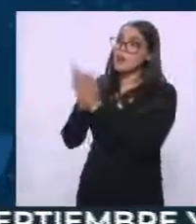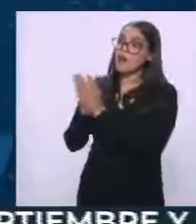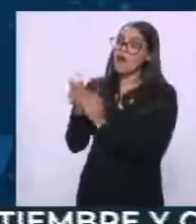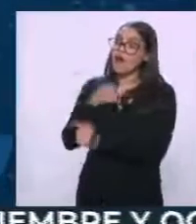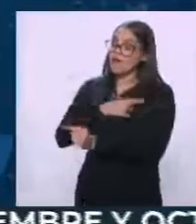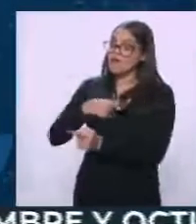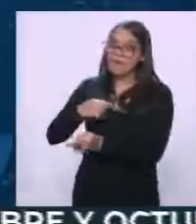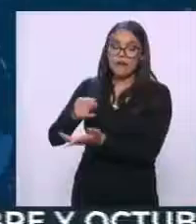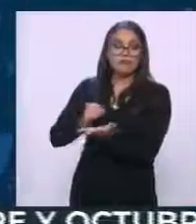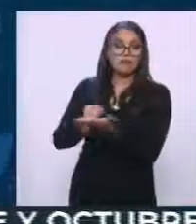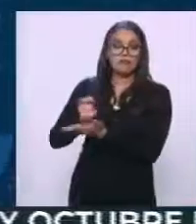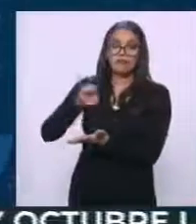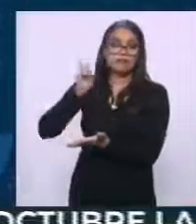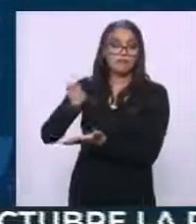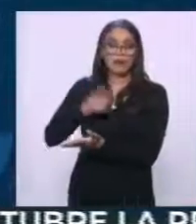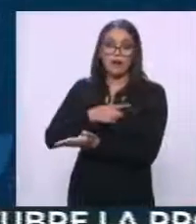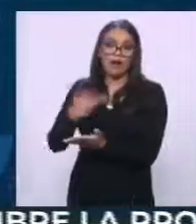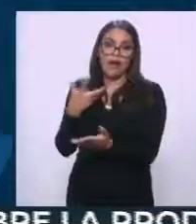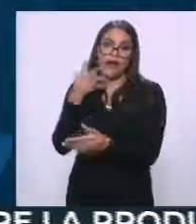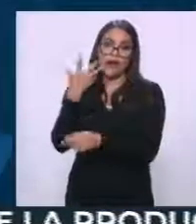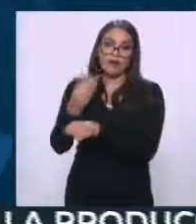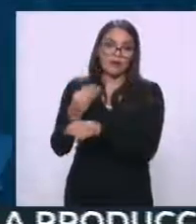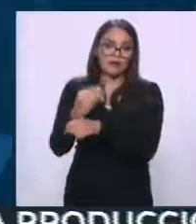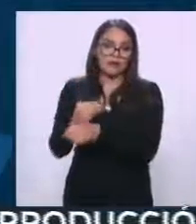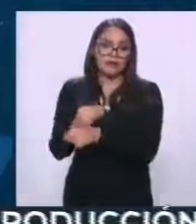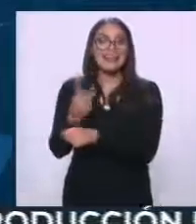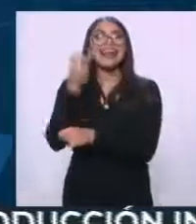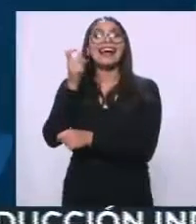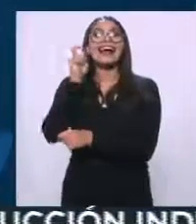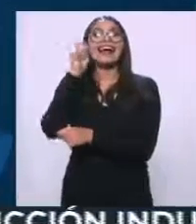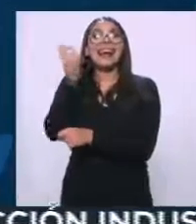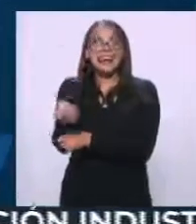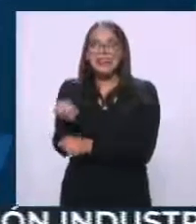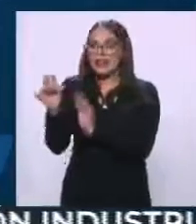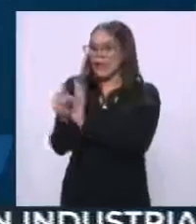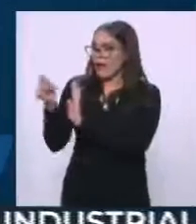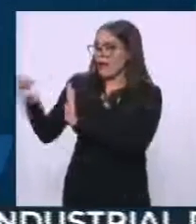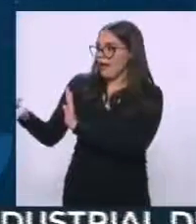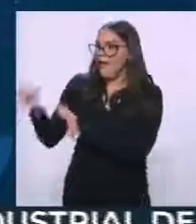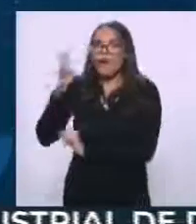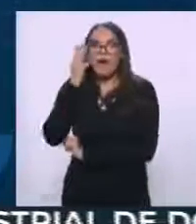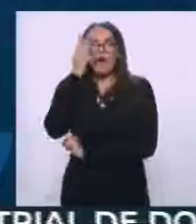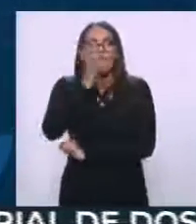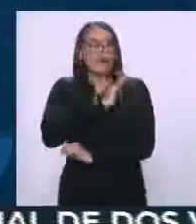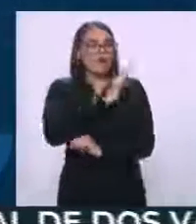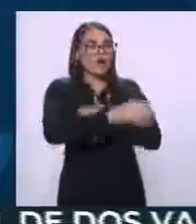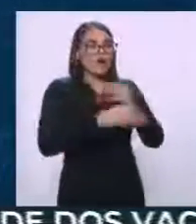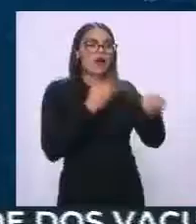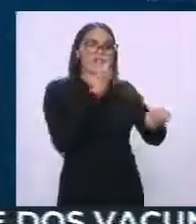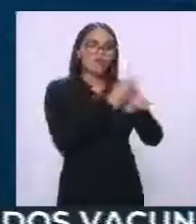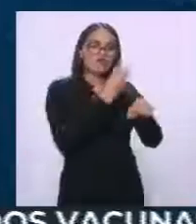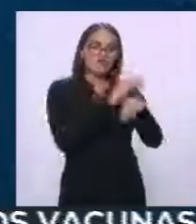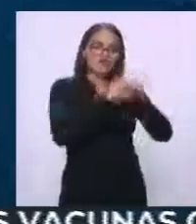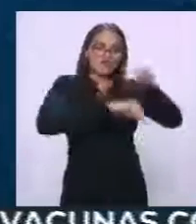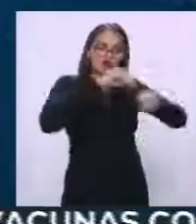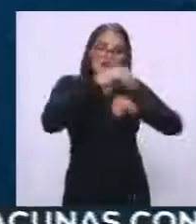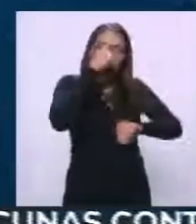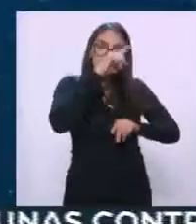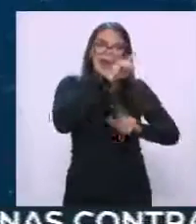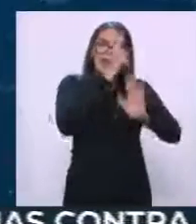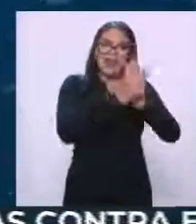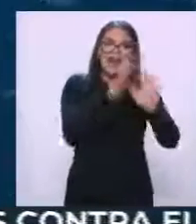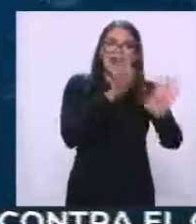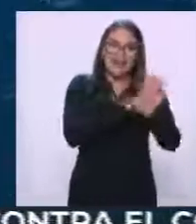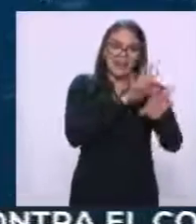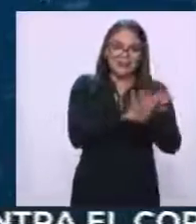era publicidad oficial. Ese fue un amparo, digamos, que generó un precedente importante en términos de omisión legislativa. Aquí,